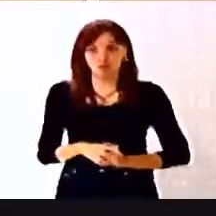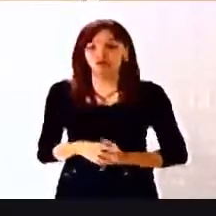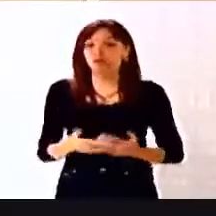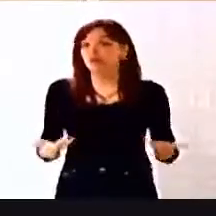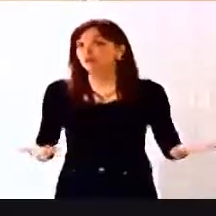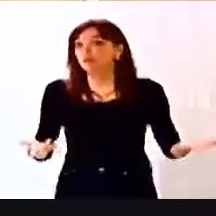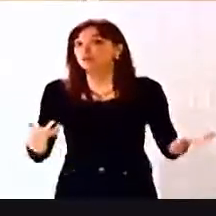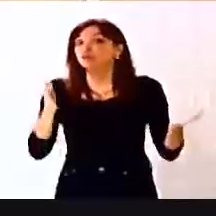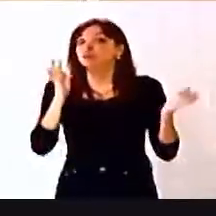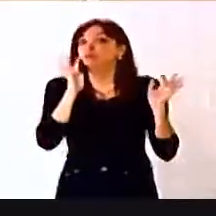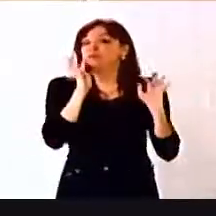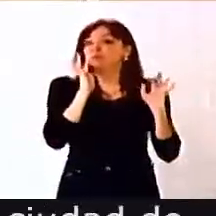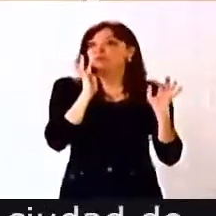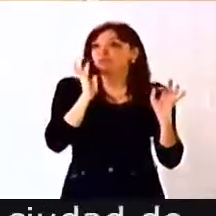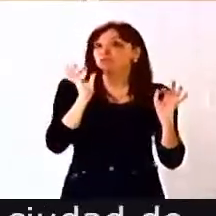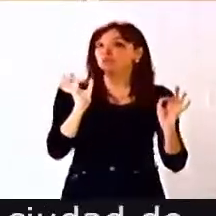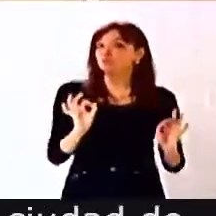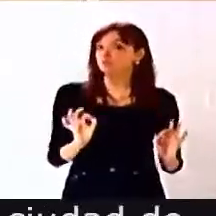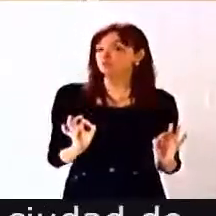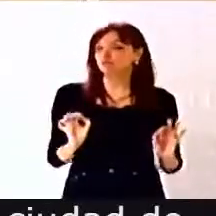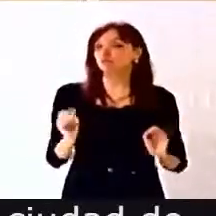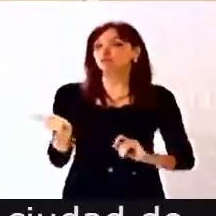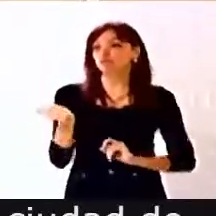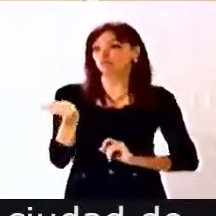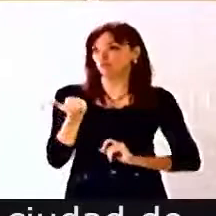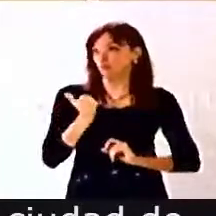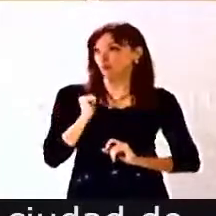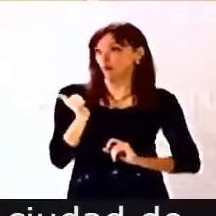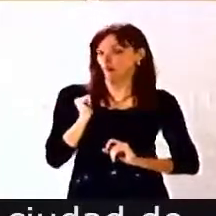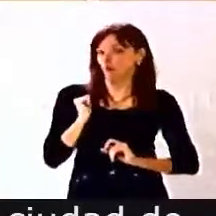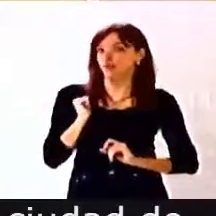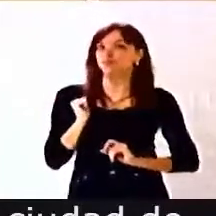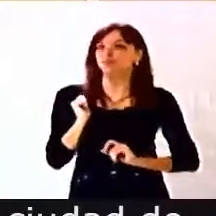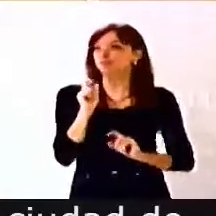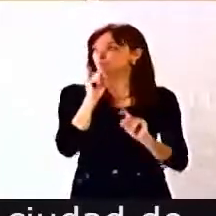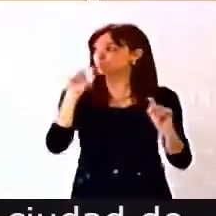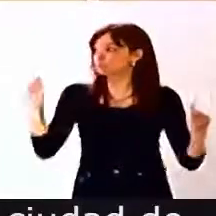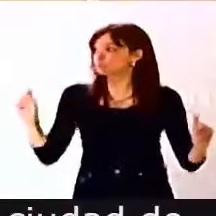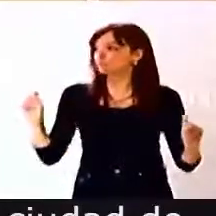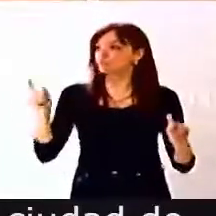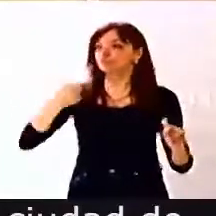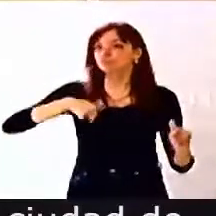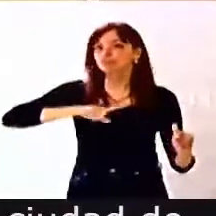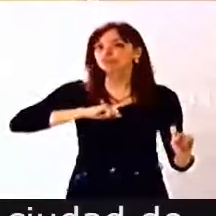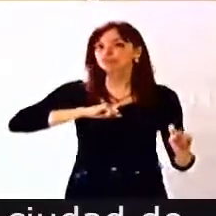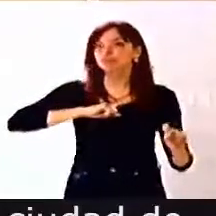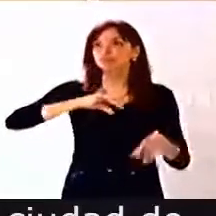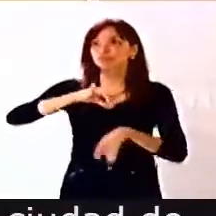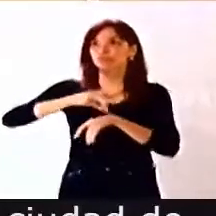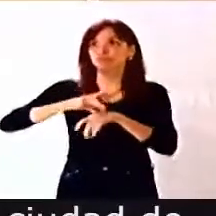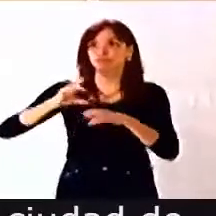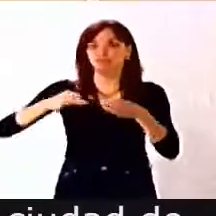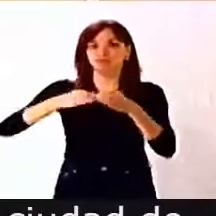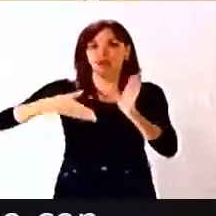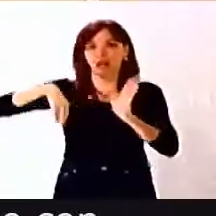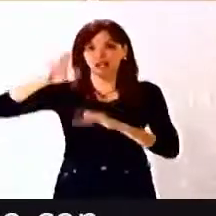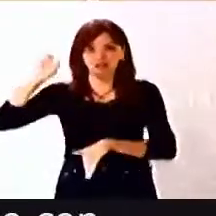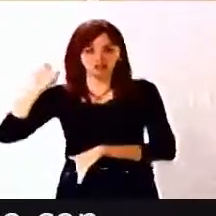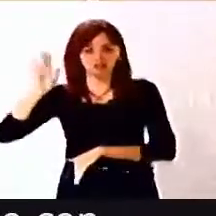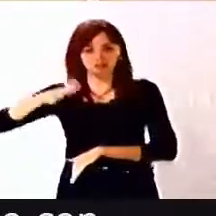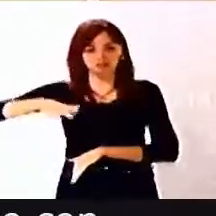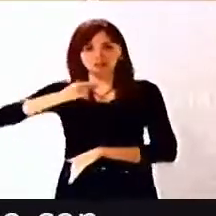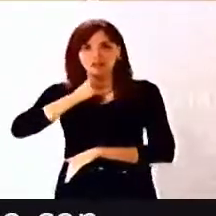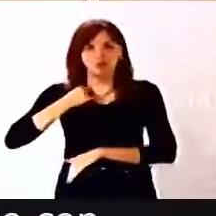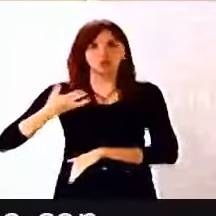Creo que debo aprovechar para decirles que mientras que teníamos una incidencia acumulada muy alta en la ciudad de